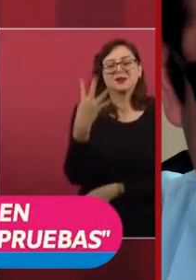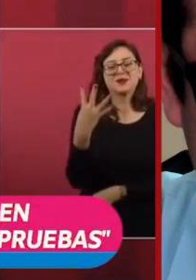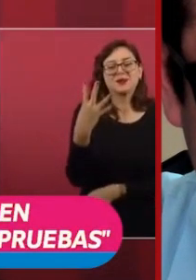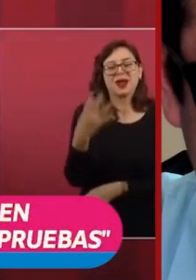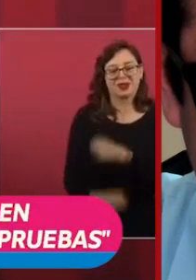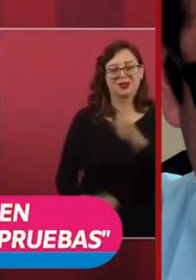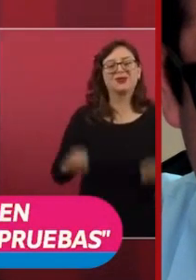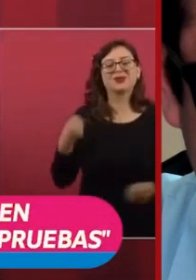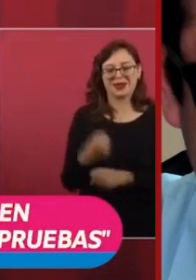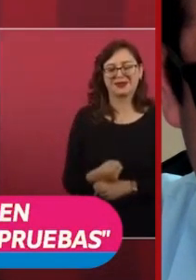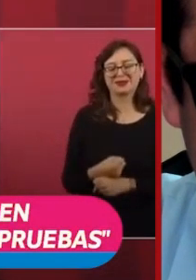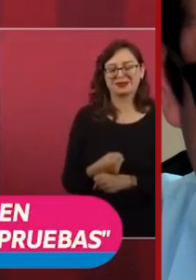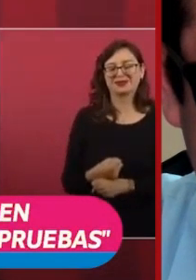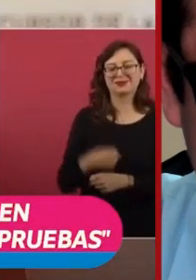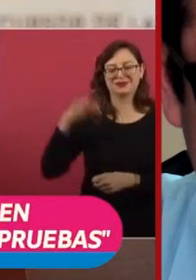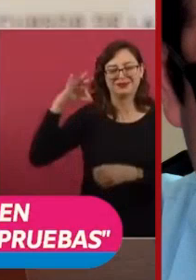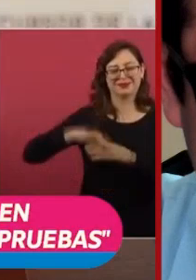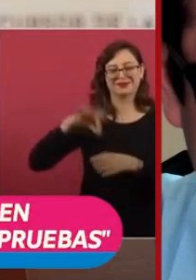4 años del triunfo.